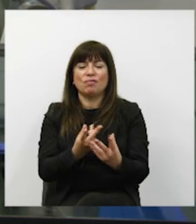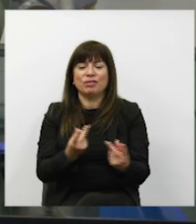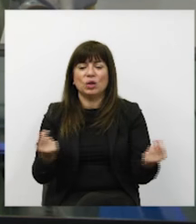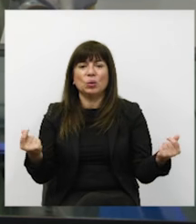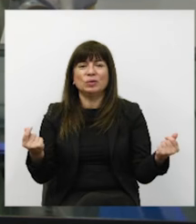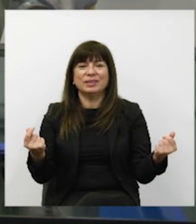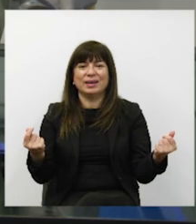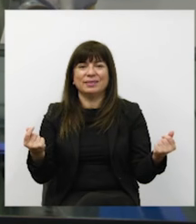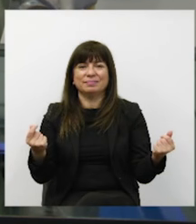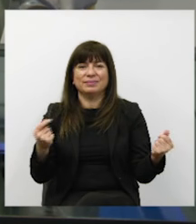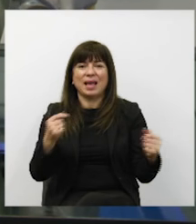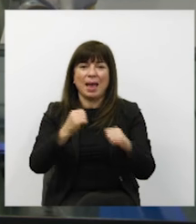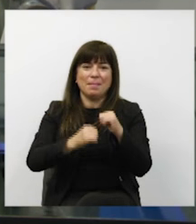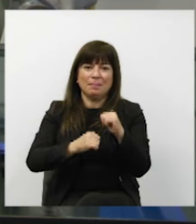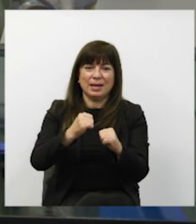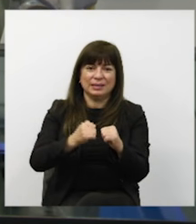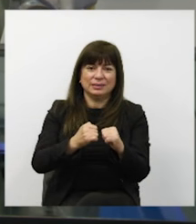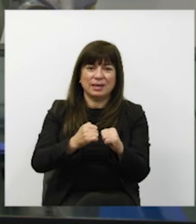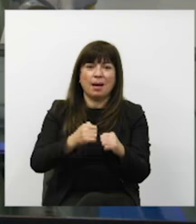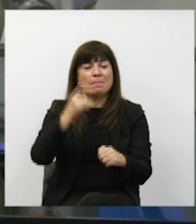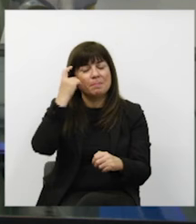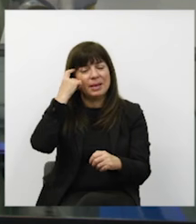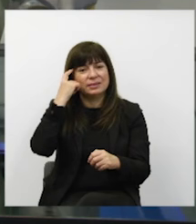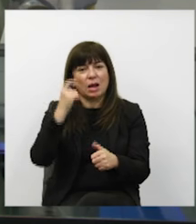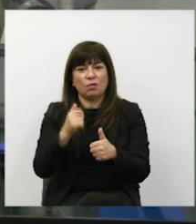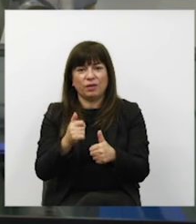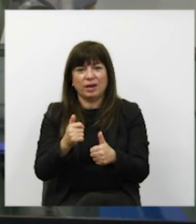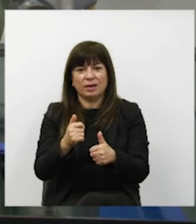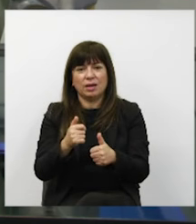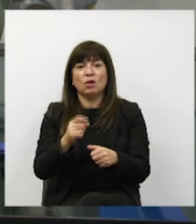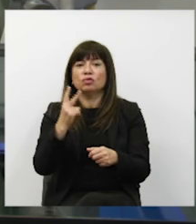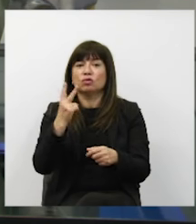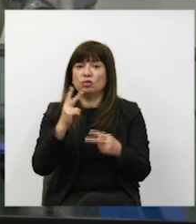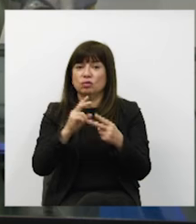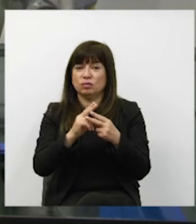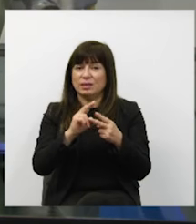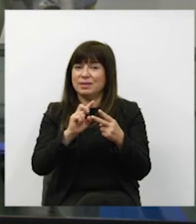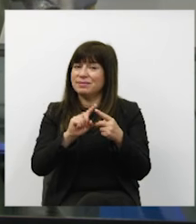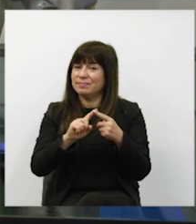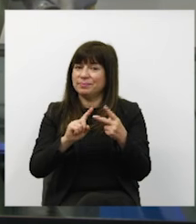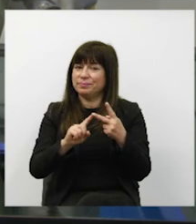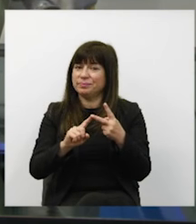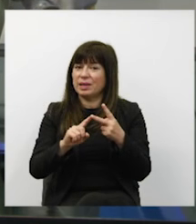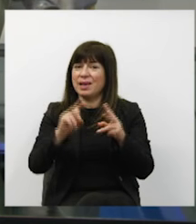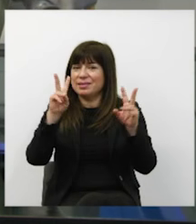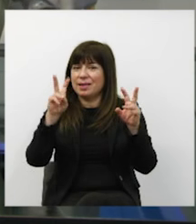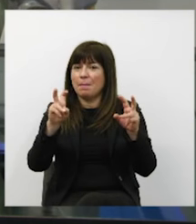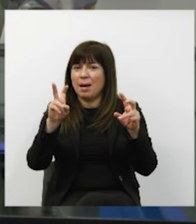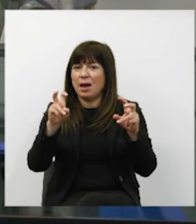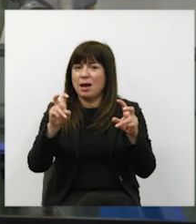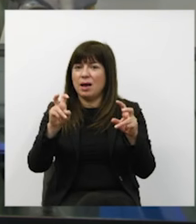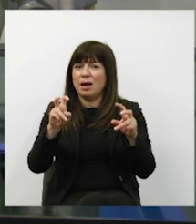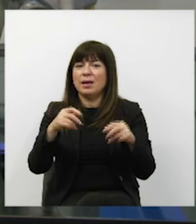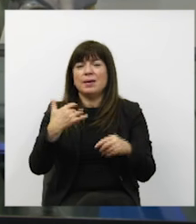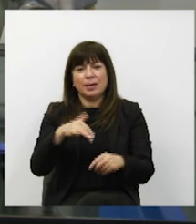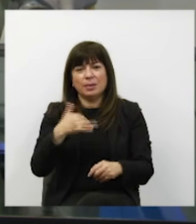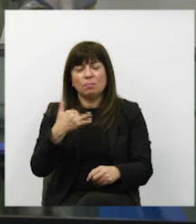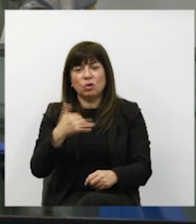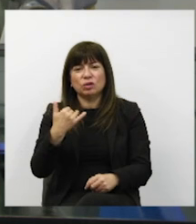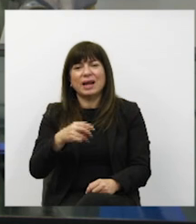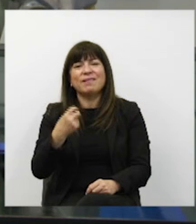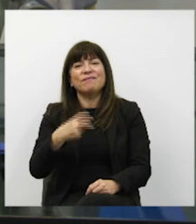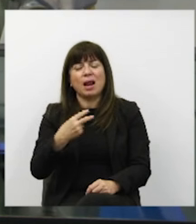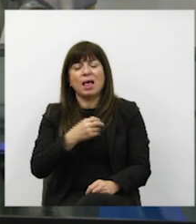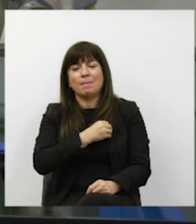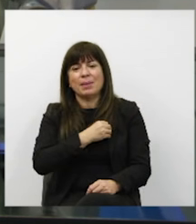propiedad. Por lo tanto, hay que pensarlo esto bien para que suceda. Pero creo que estos son dos temas que nos aterrizan y que valdría la